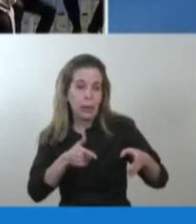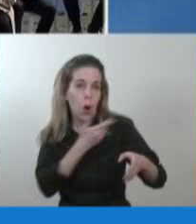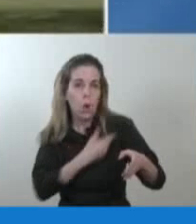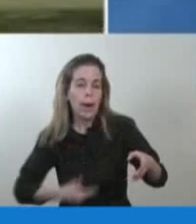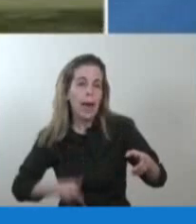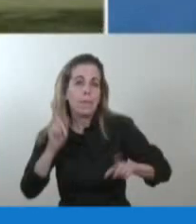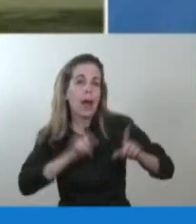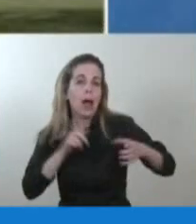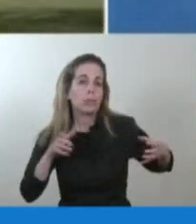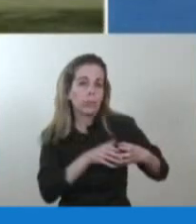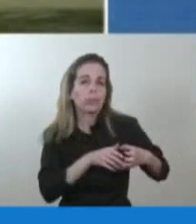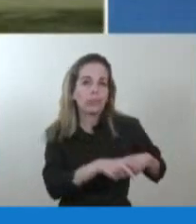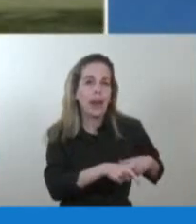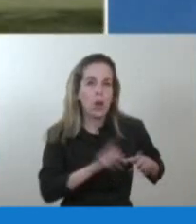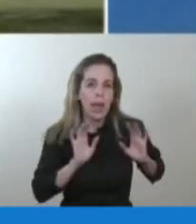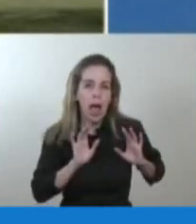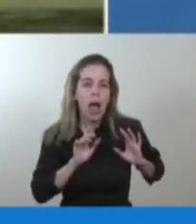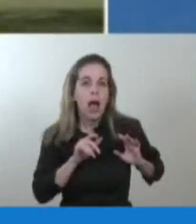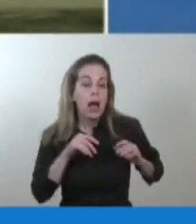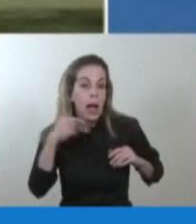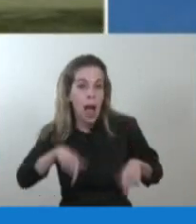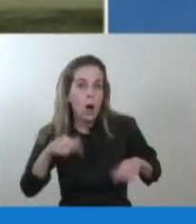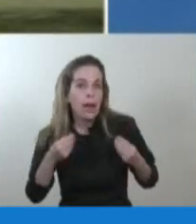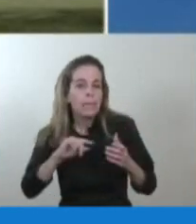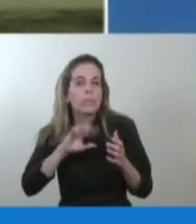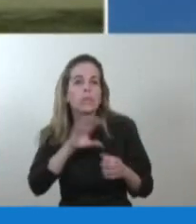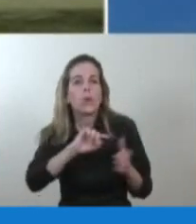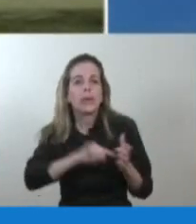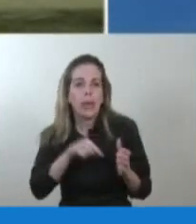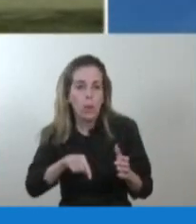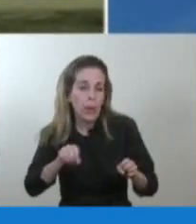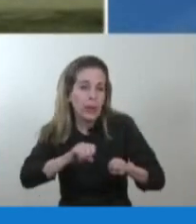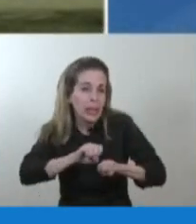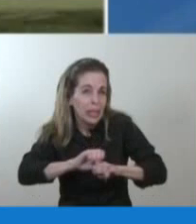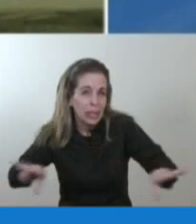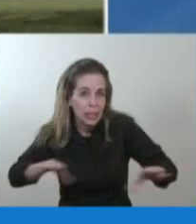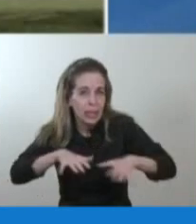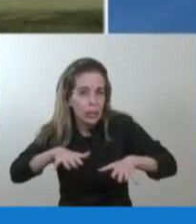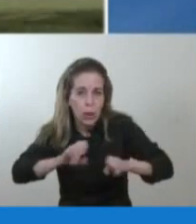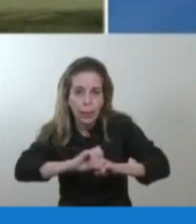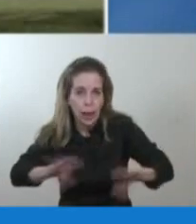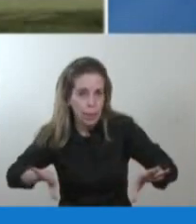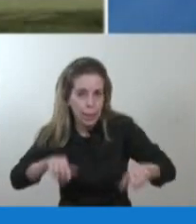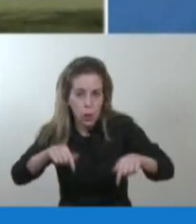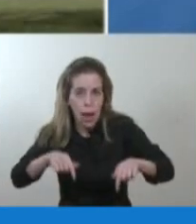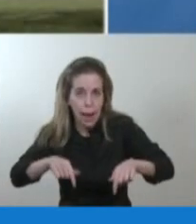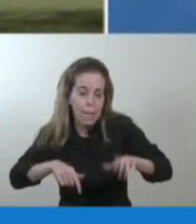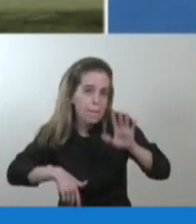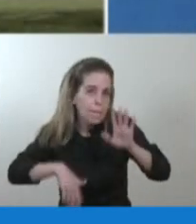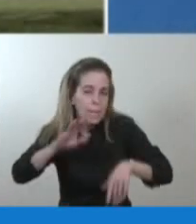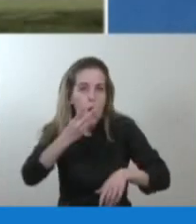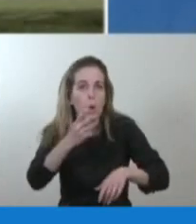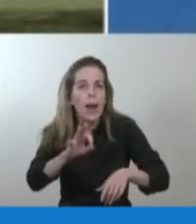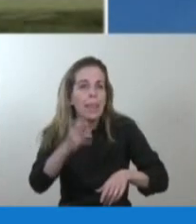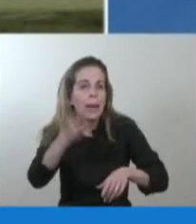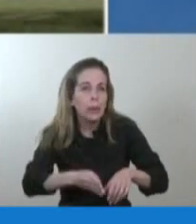que dejó consecuencias gravísimas aquí en el conurbano bonaerense tenemos más del 40 por